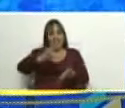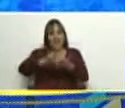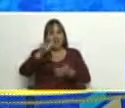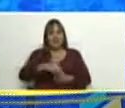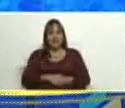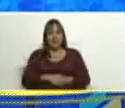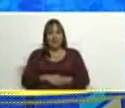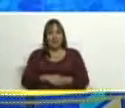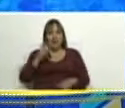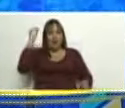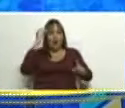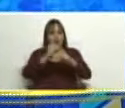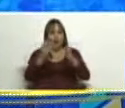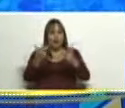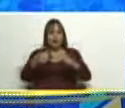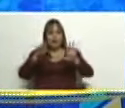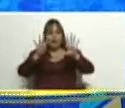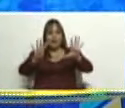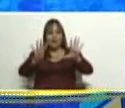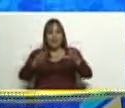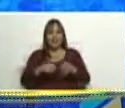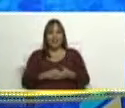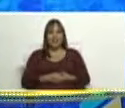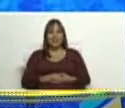Vértice 9.